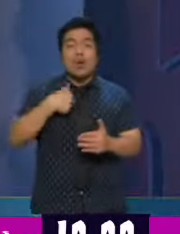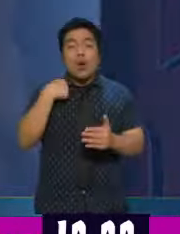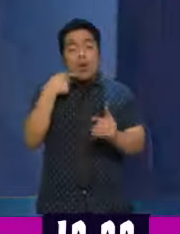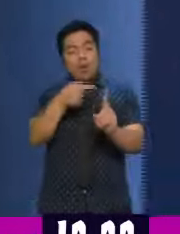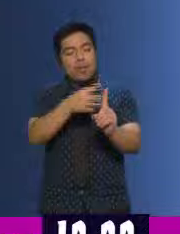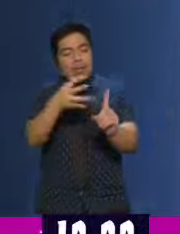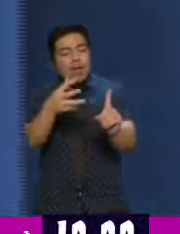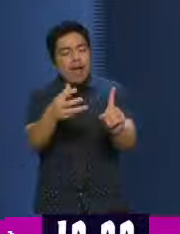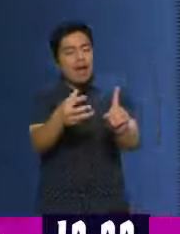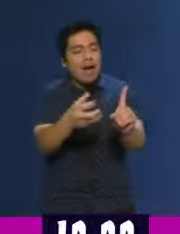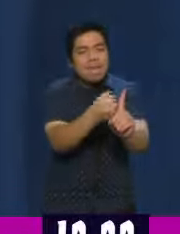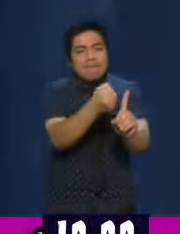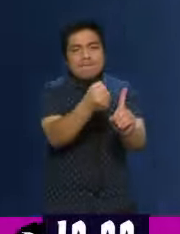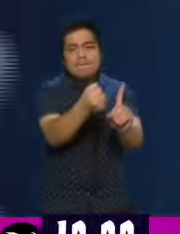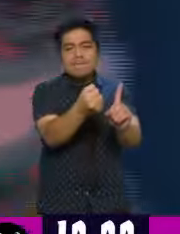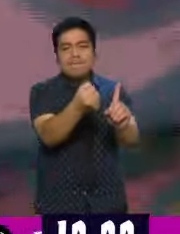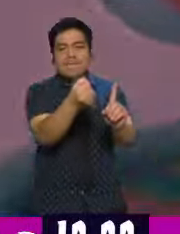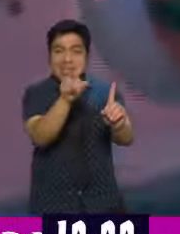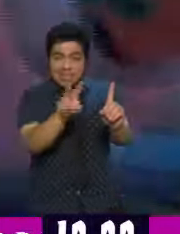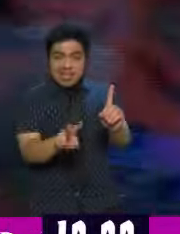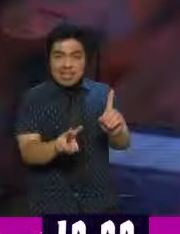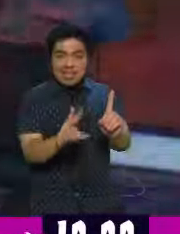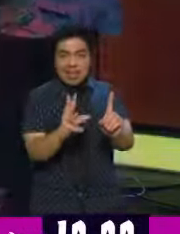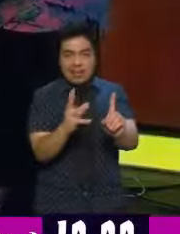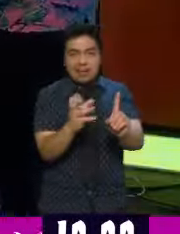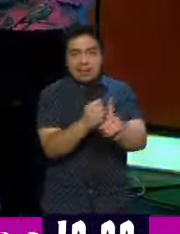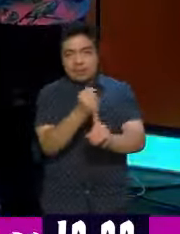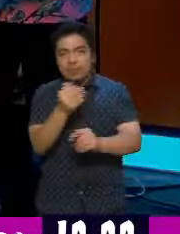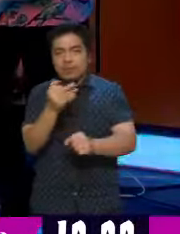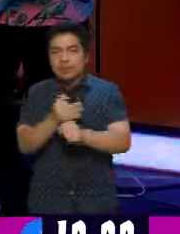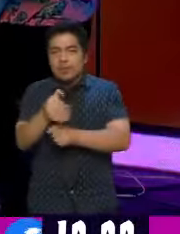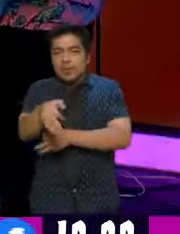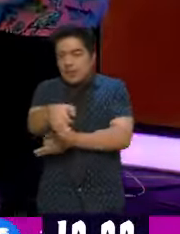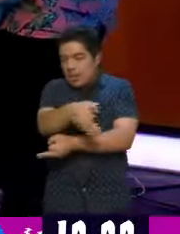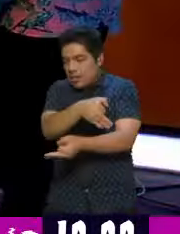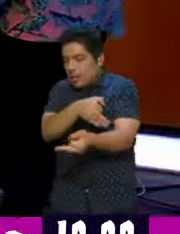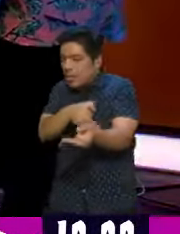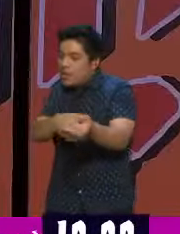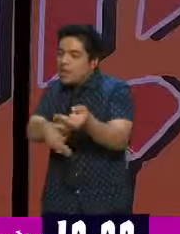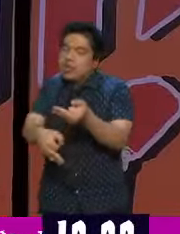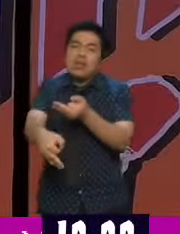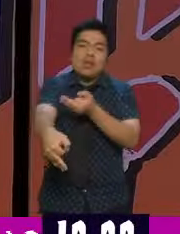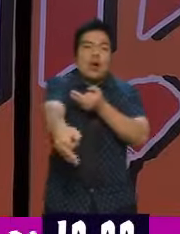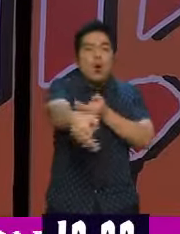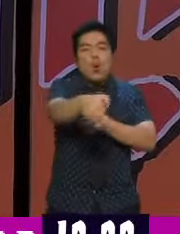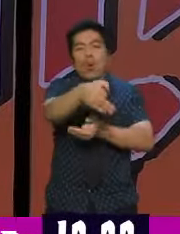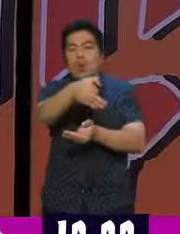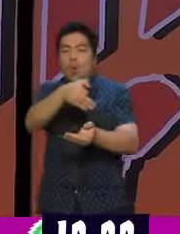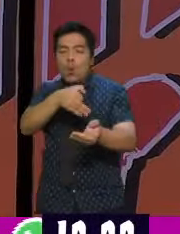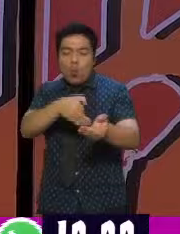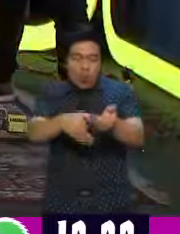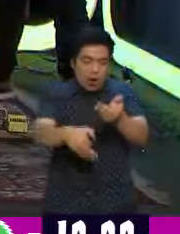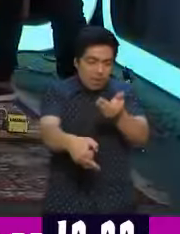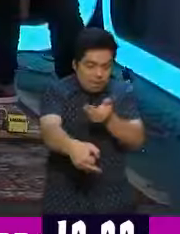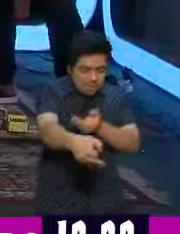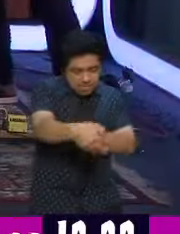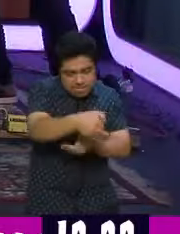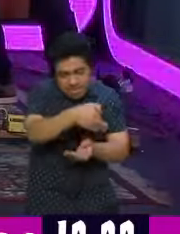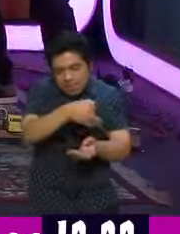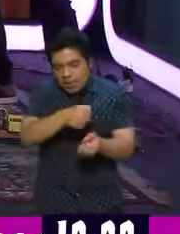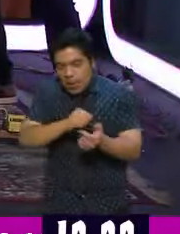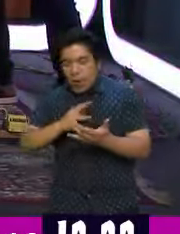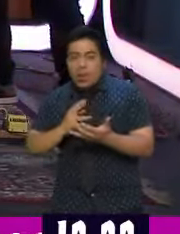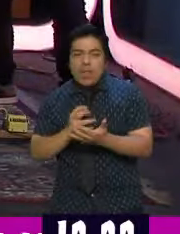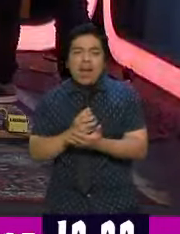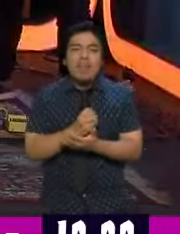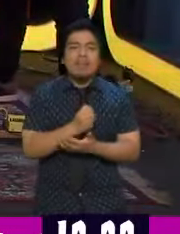quiera yo lo tengo. Vamos por todo nada. Vamos